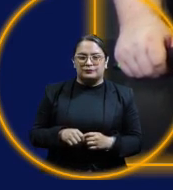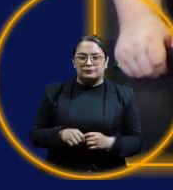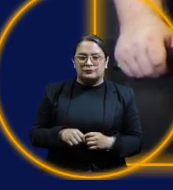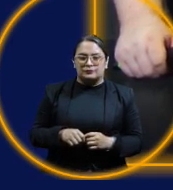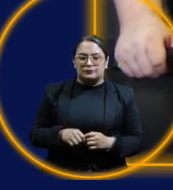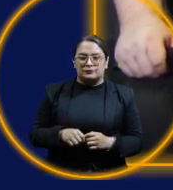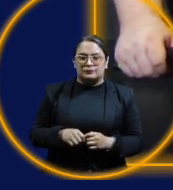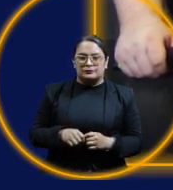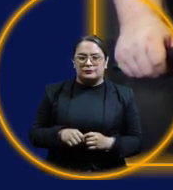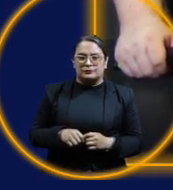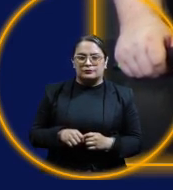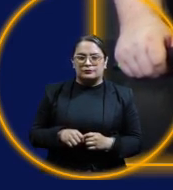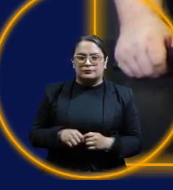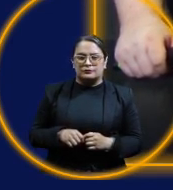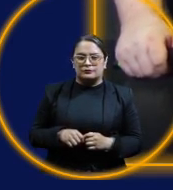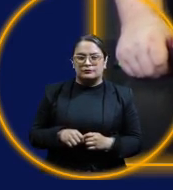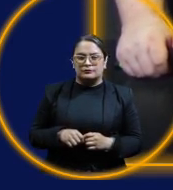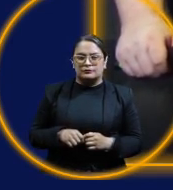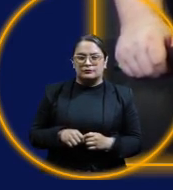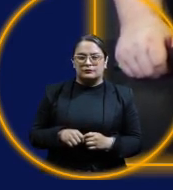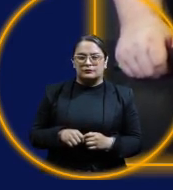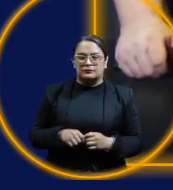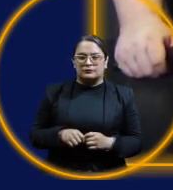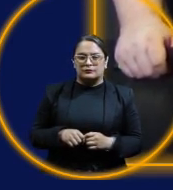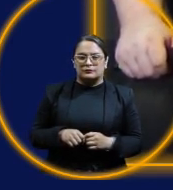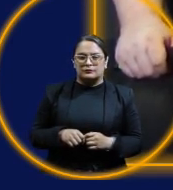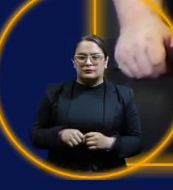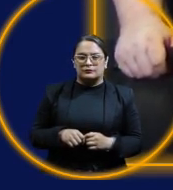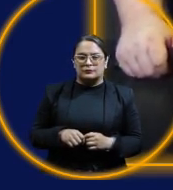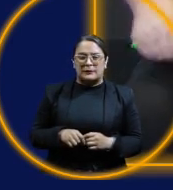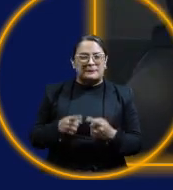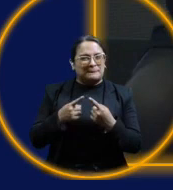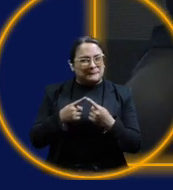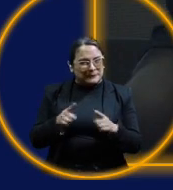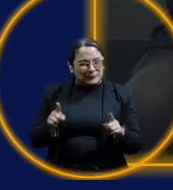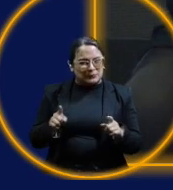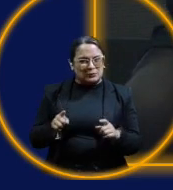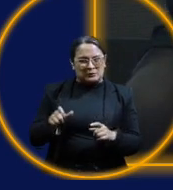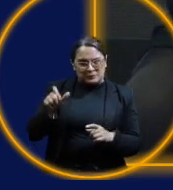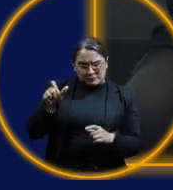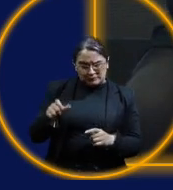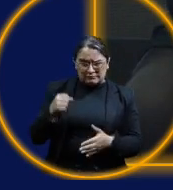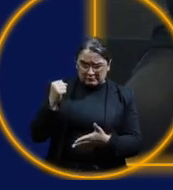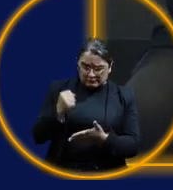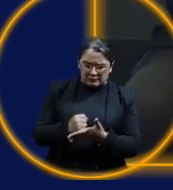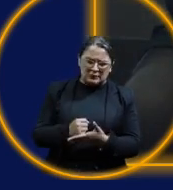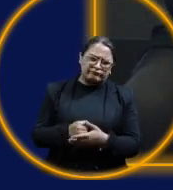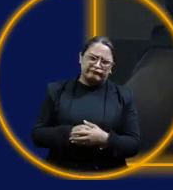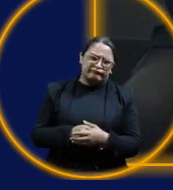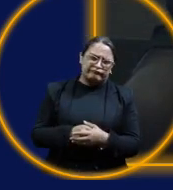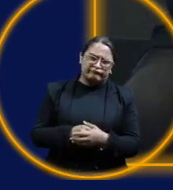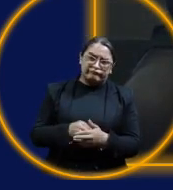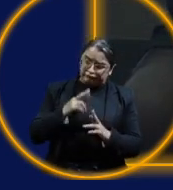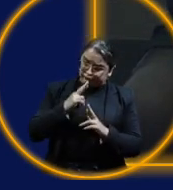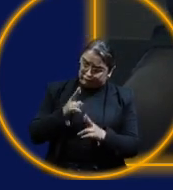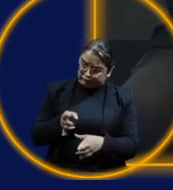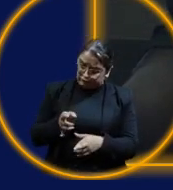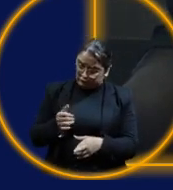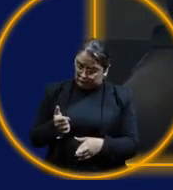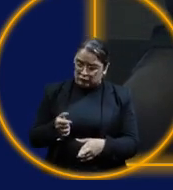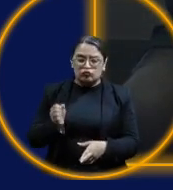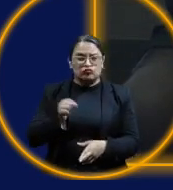no no no no sé que nadie se vea obligado a hacer algo de eso respondí tu pregunta sí sí